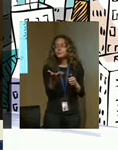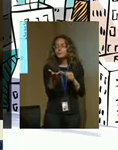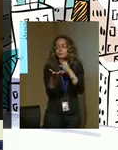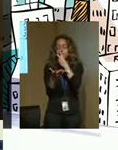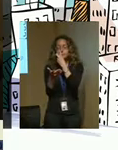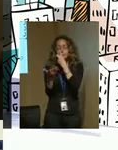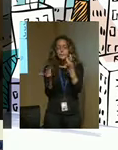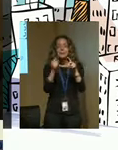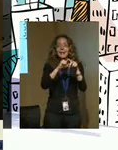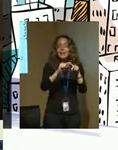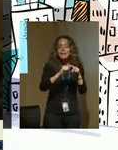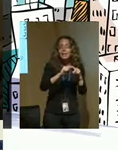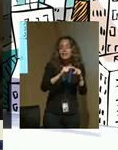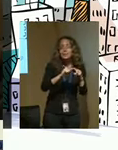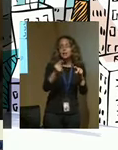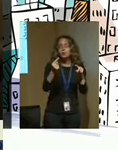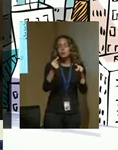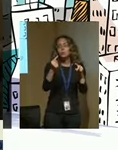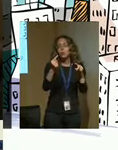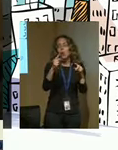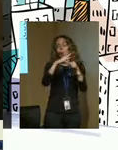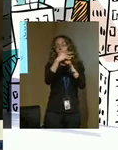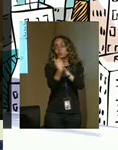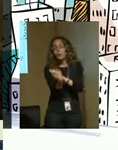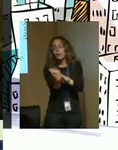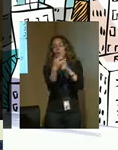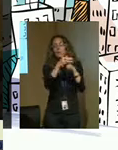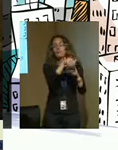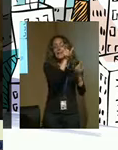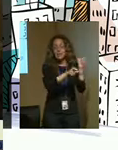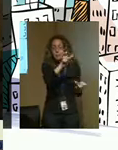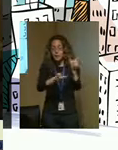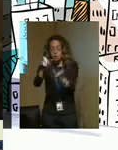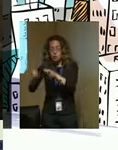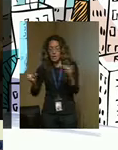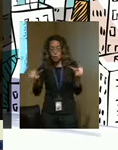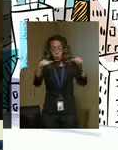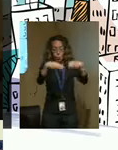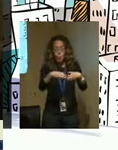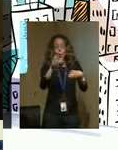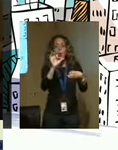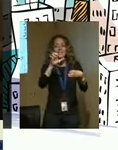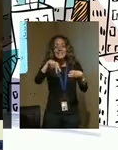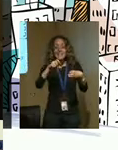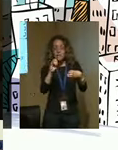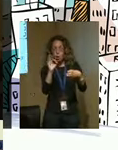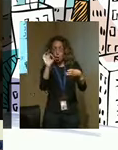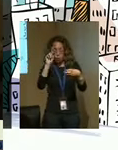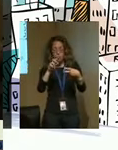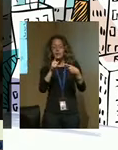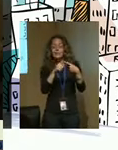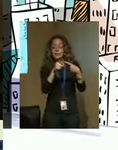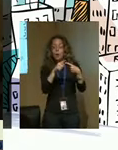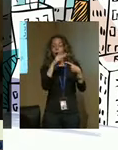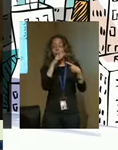el aspecto de población senior está cada vez incrementándose mucho